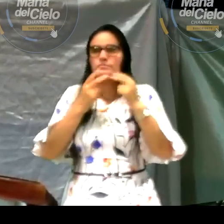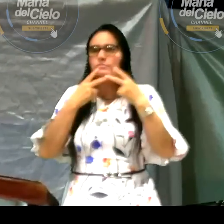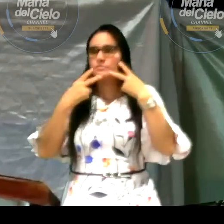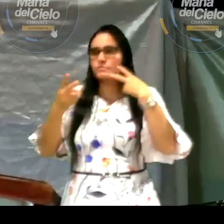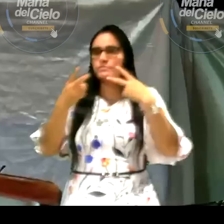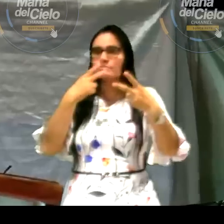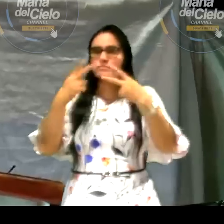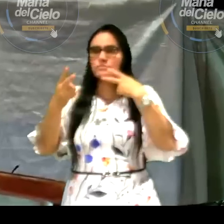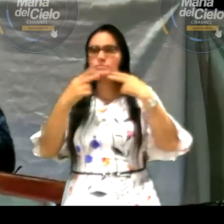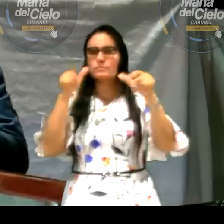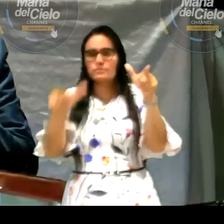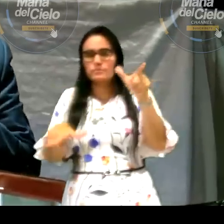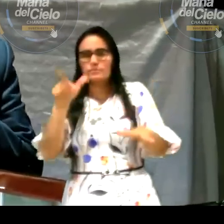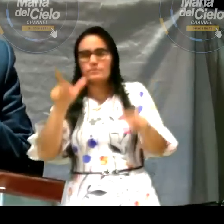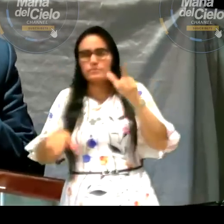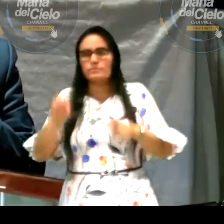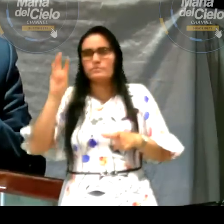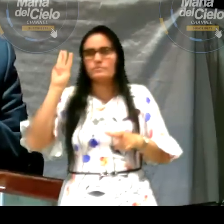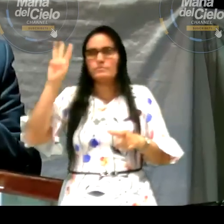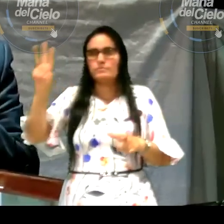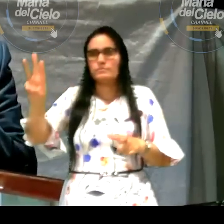lleva 38 años